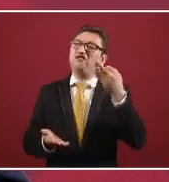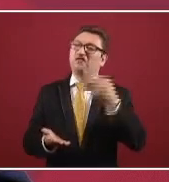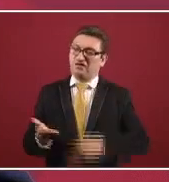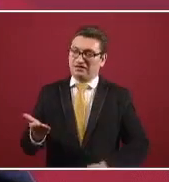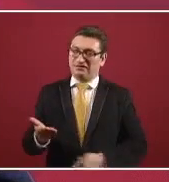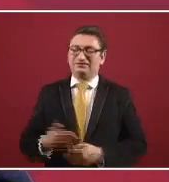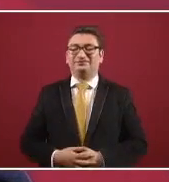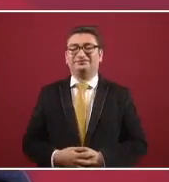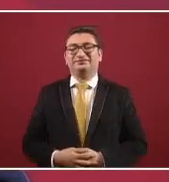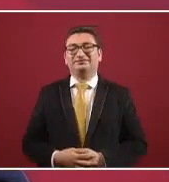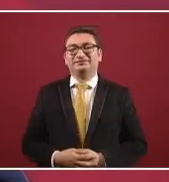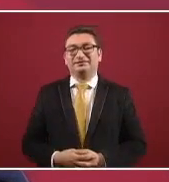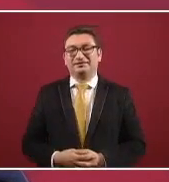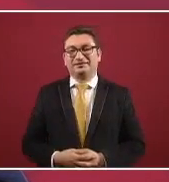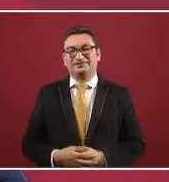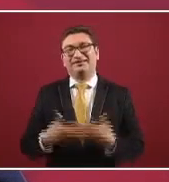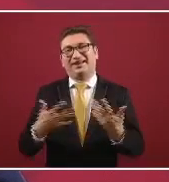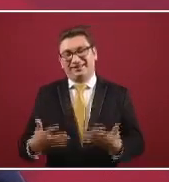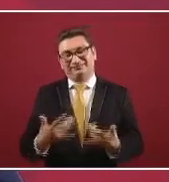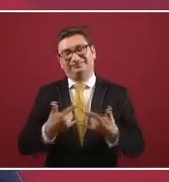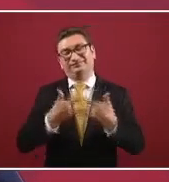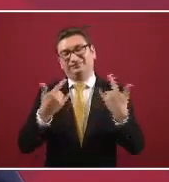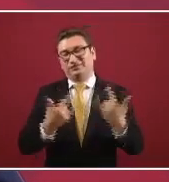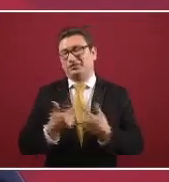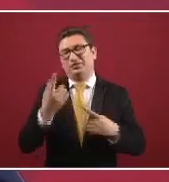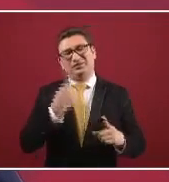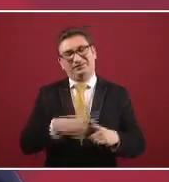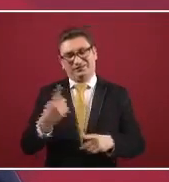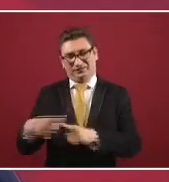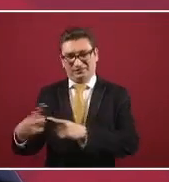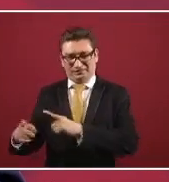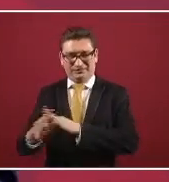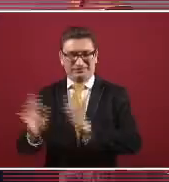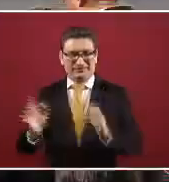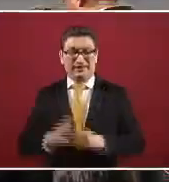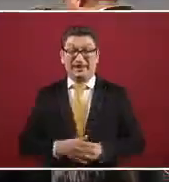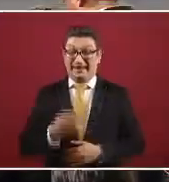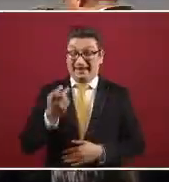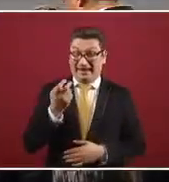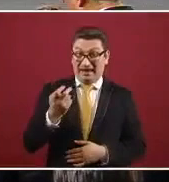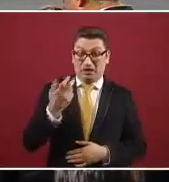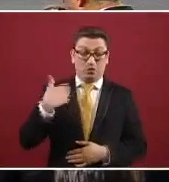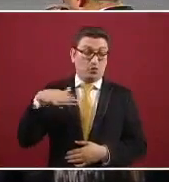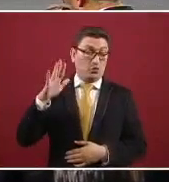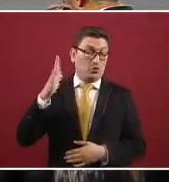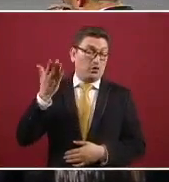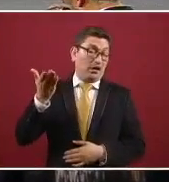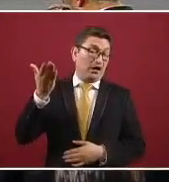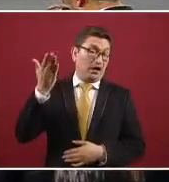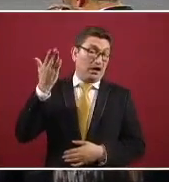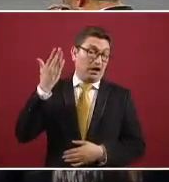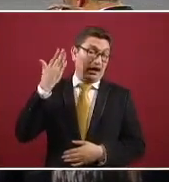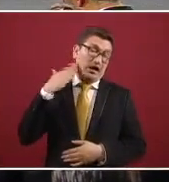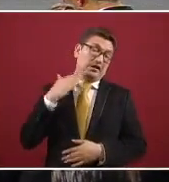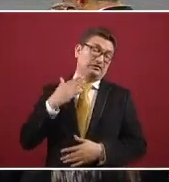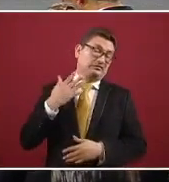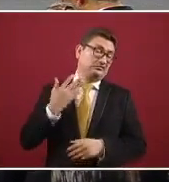Entonces hay muchas anécdotas sobre eso. Ya, eso es para la